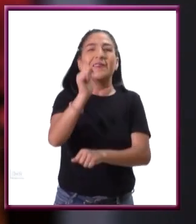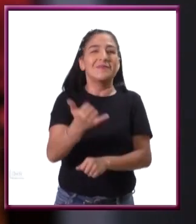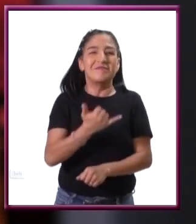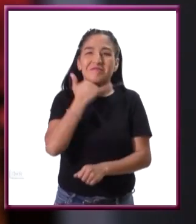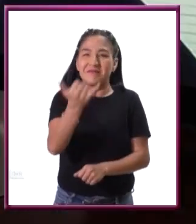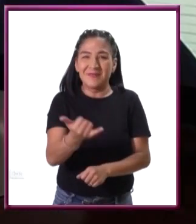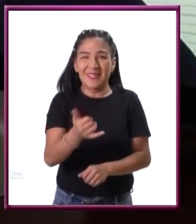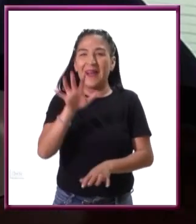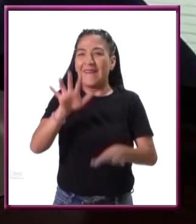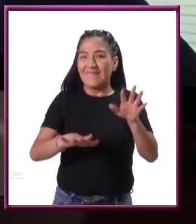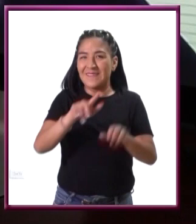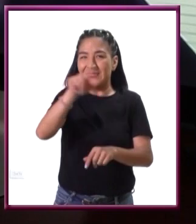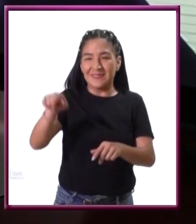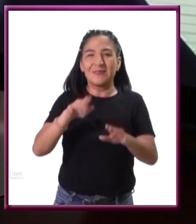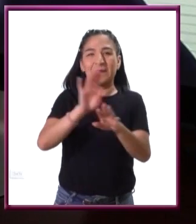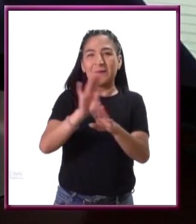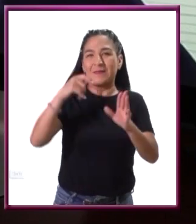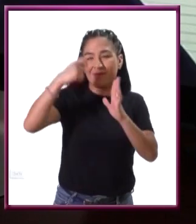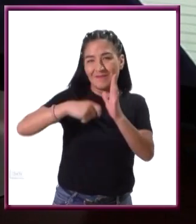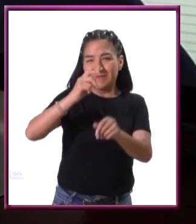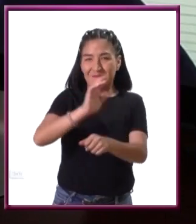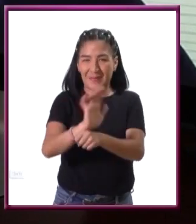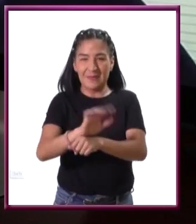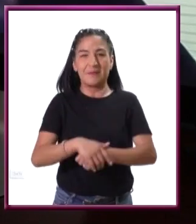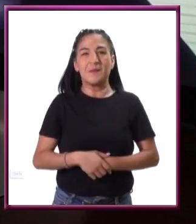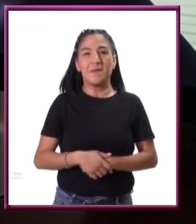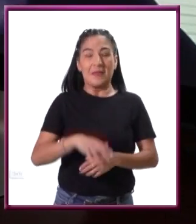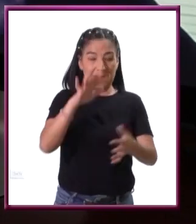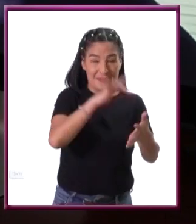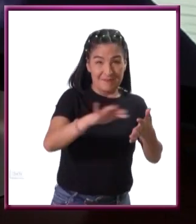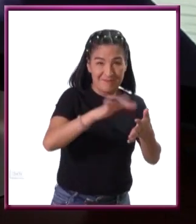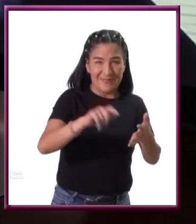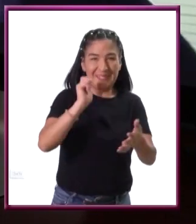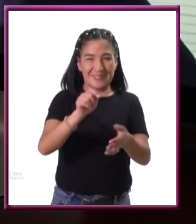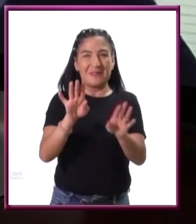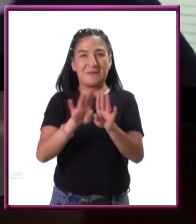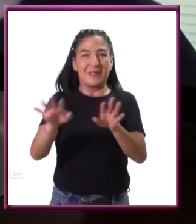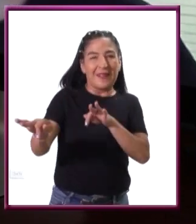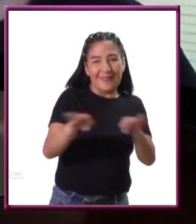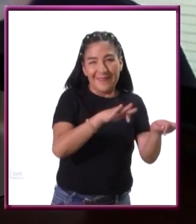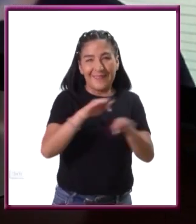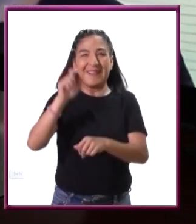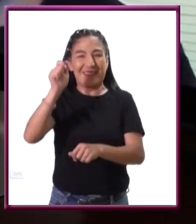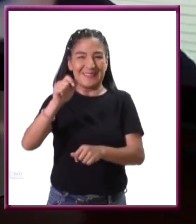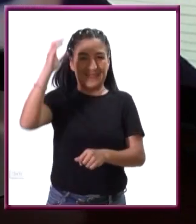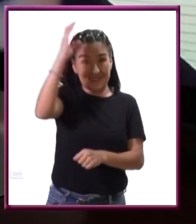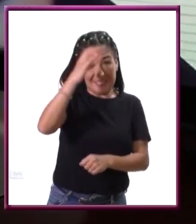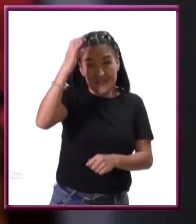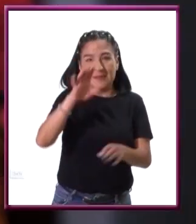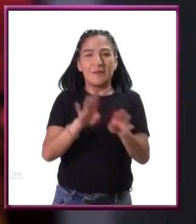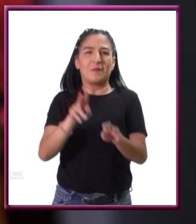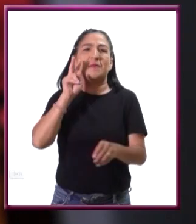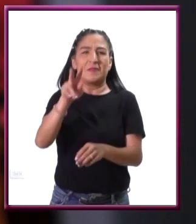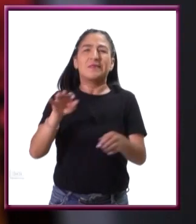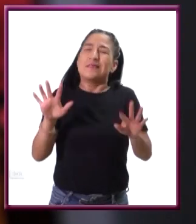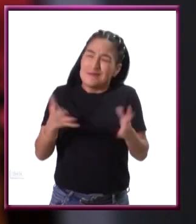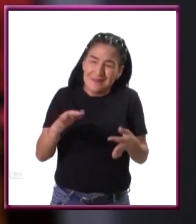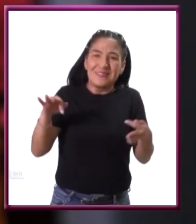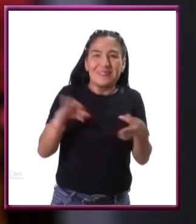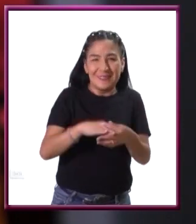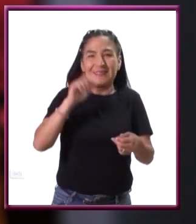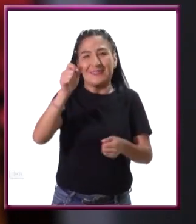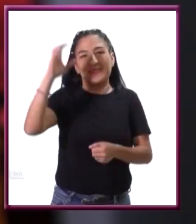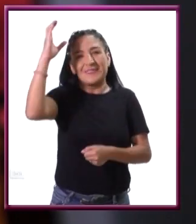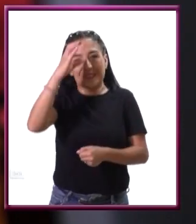cometer? La literatura de ciencia ficción sí puedes encontrar cosas muy apegadas a la ciencia, ¿no? Donde de